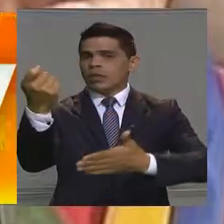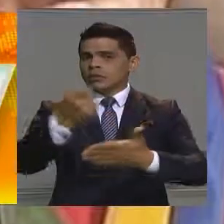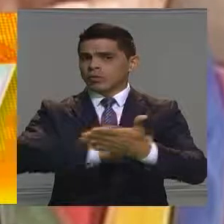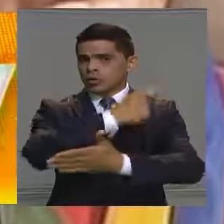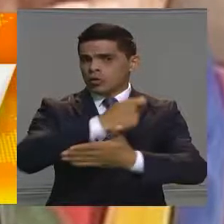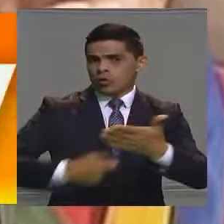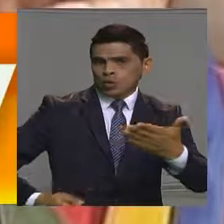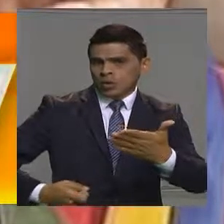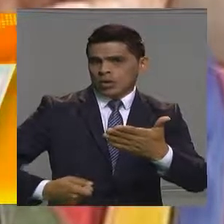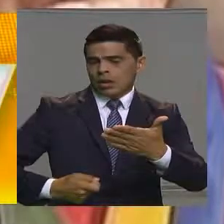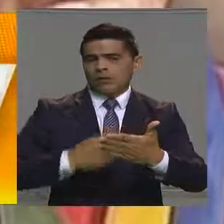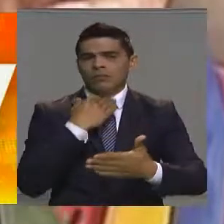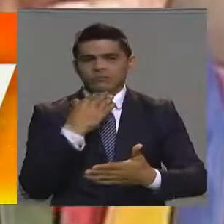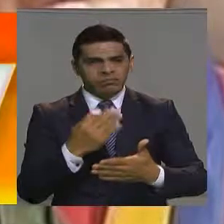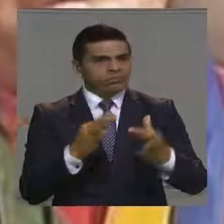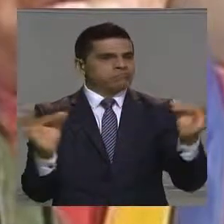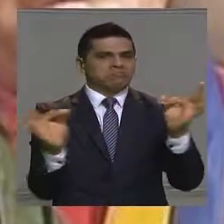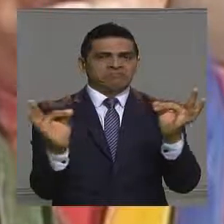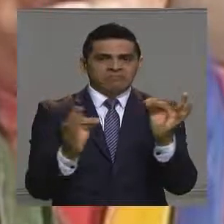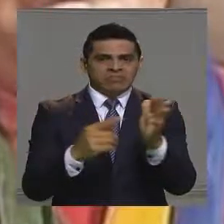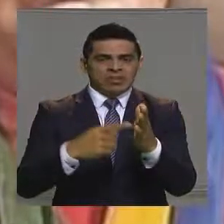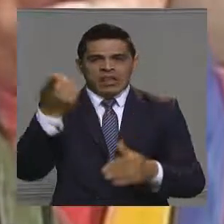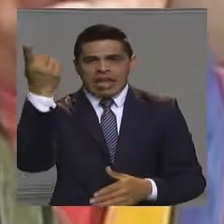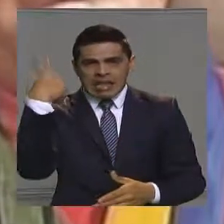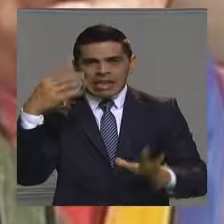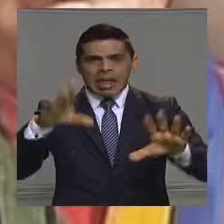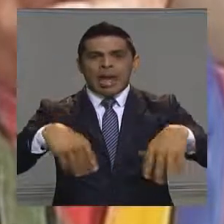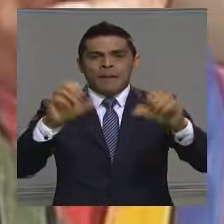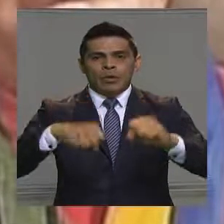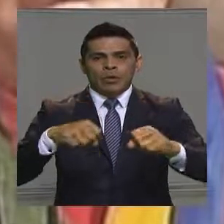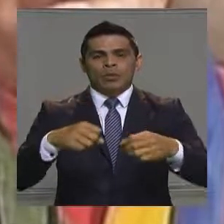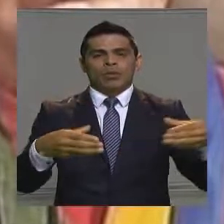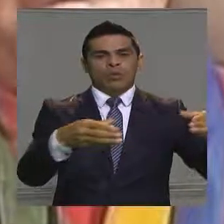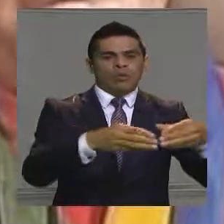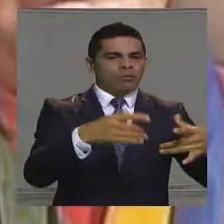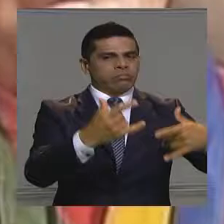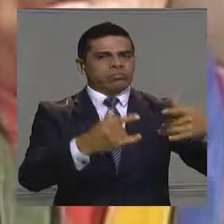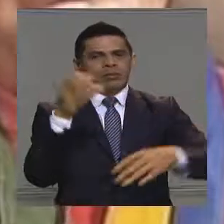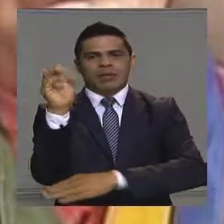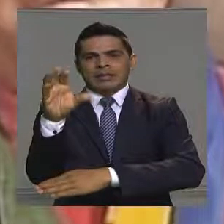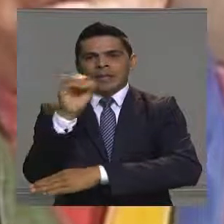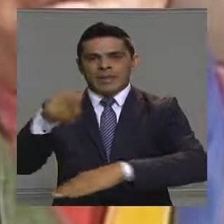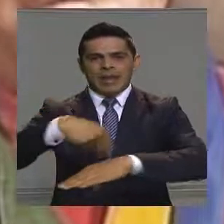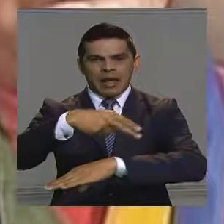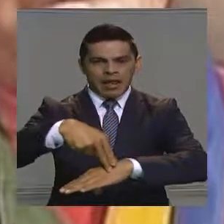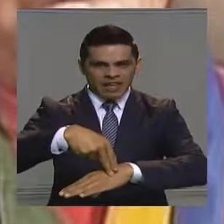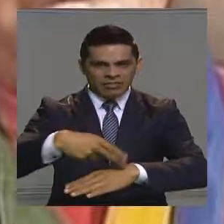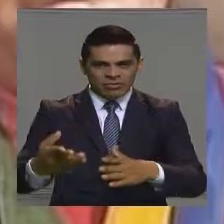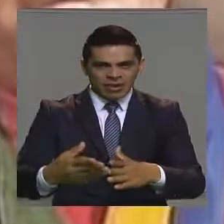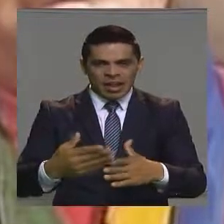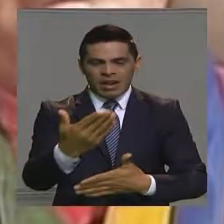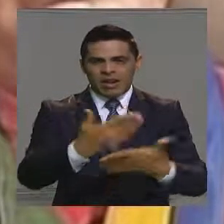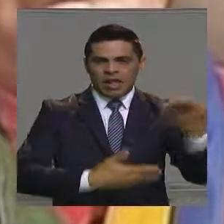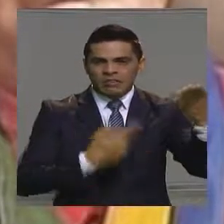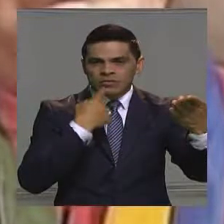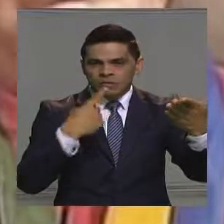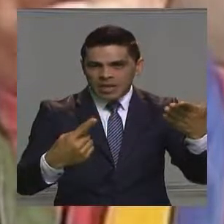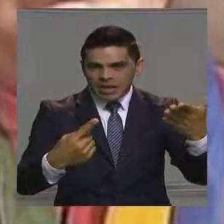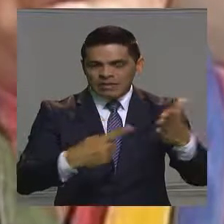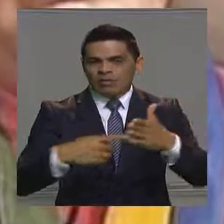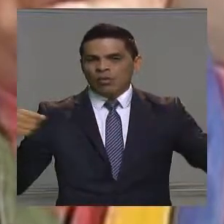sin eficacia de ningún tipo que aprobó ayer la pandilla de la Asamblea Nacional, es un manifiesto